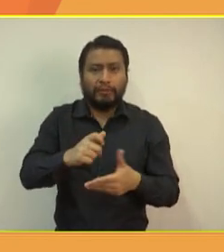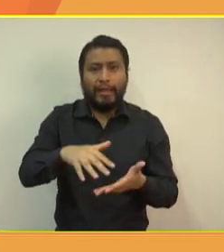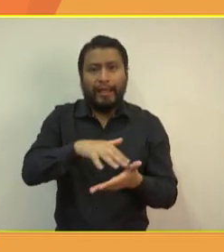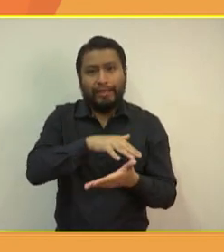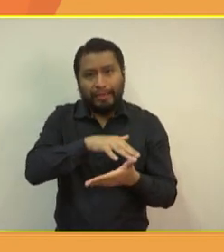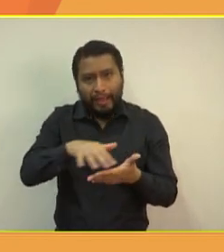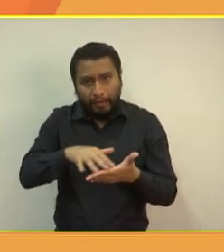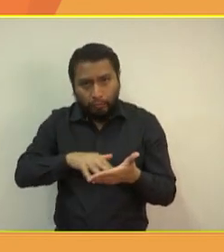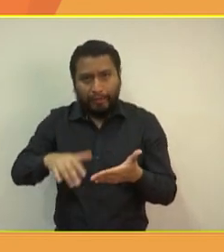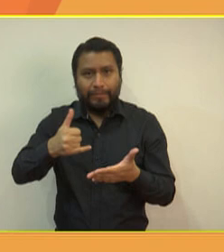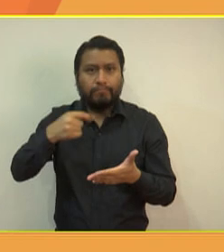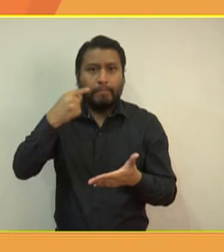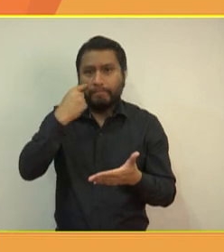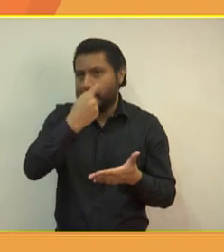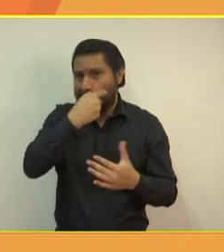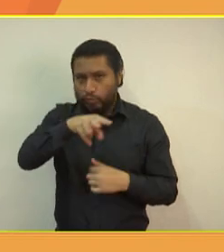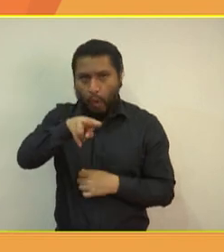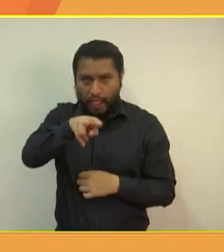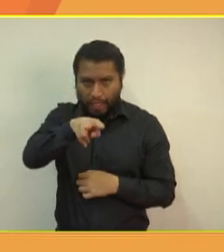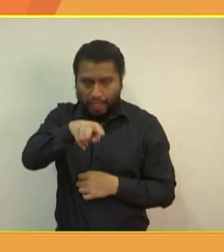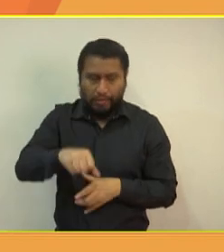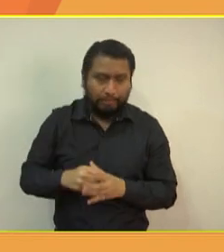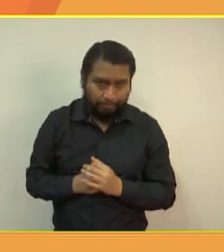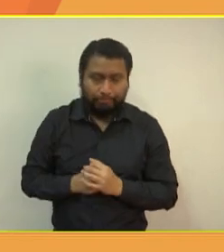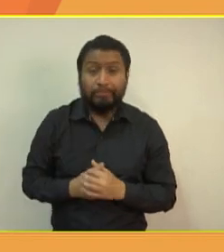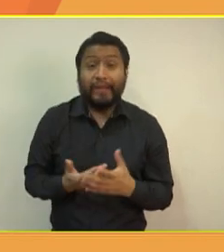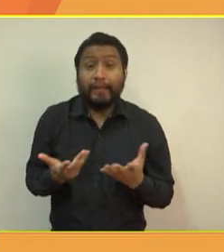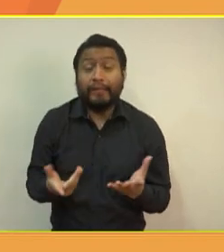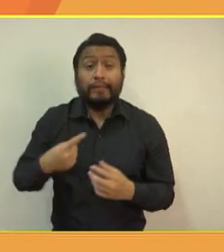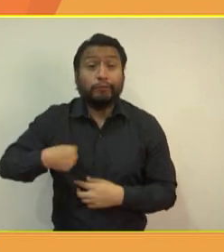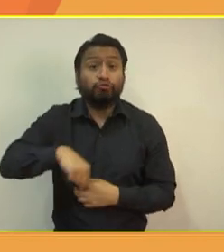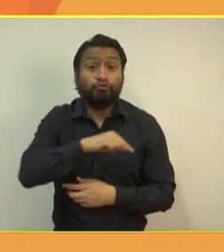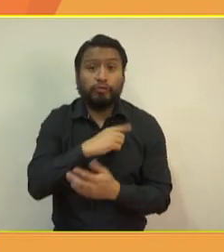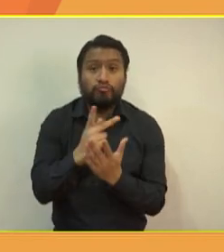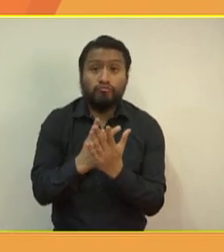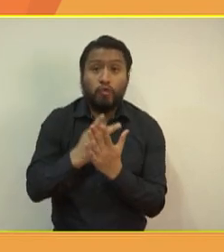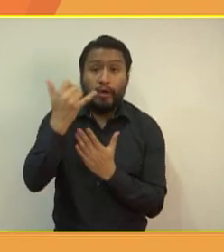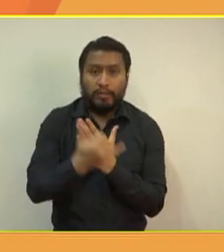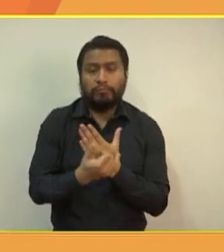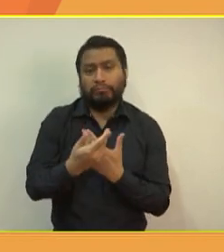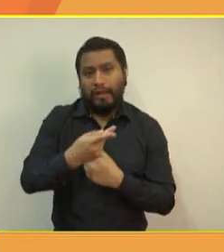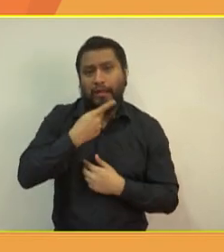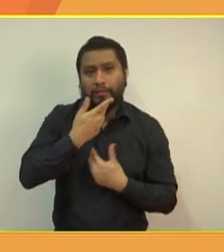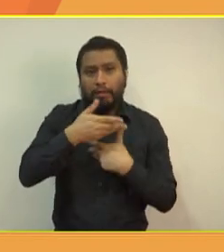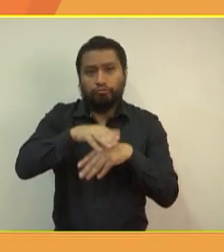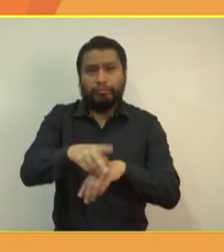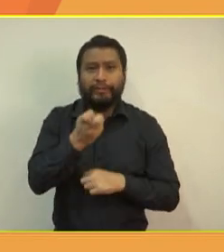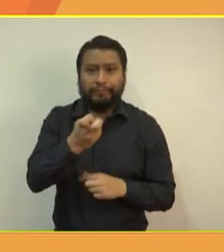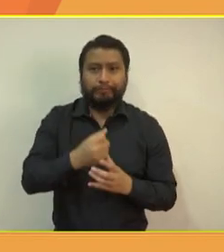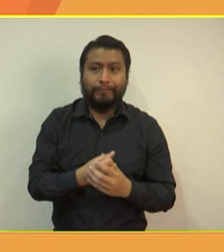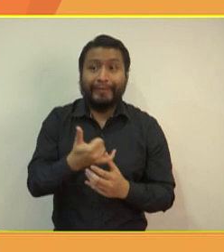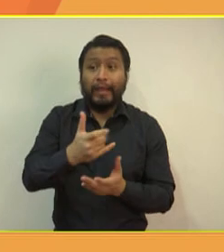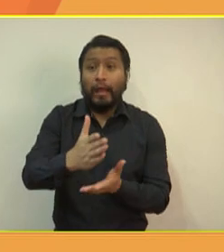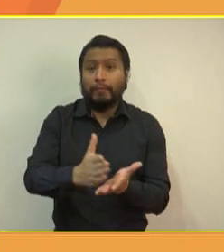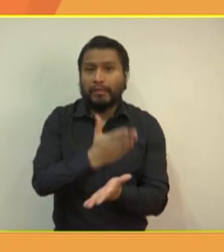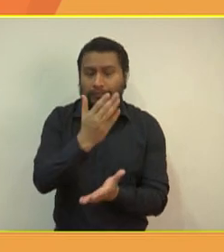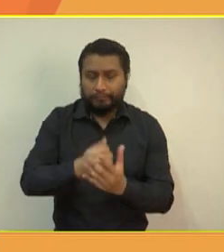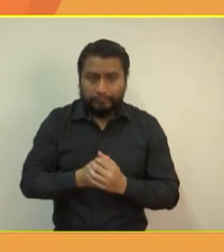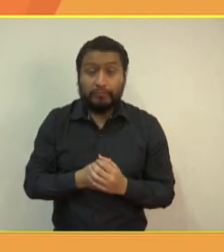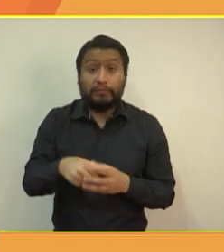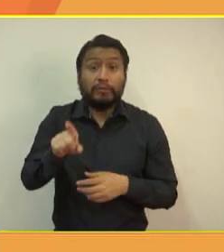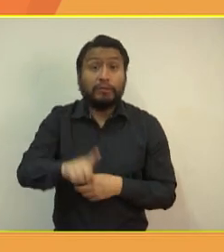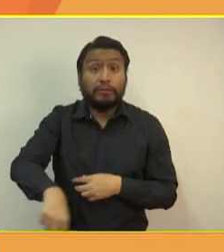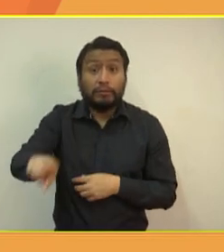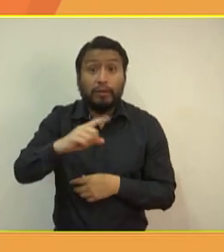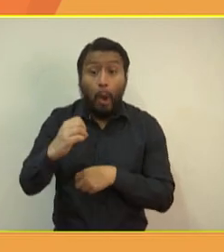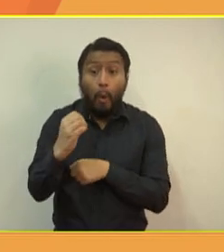con lo visual. Entonces, nuestro proyecto va un poco de eso. Además, si ellos no tienen la